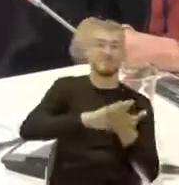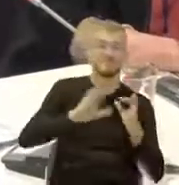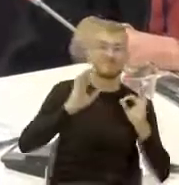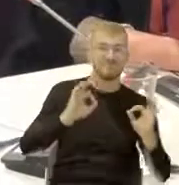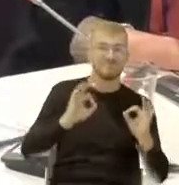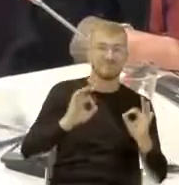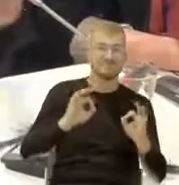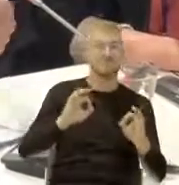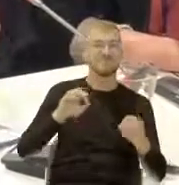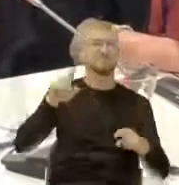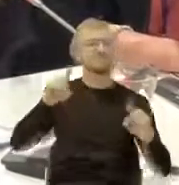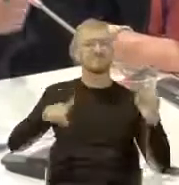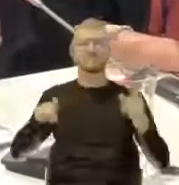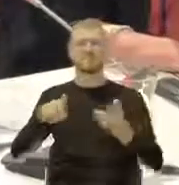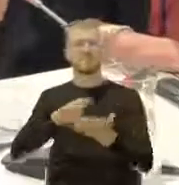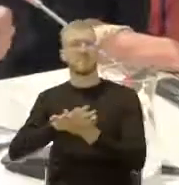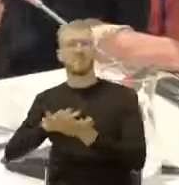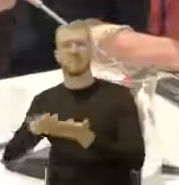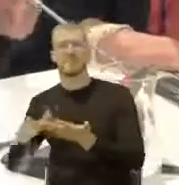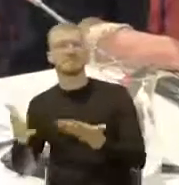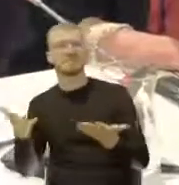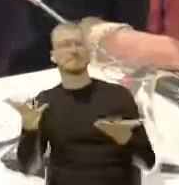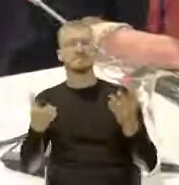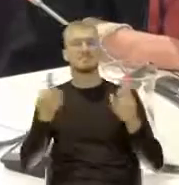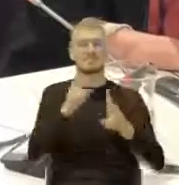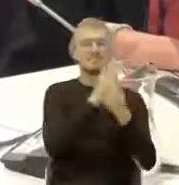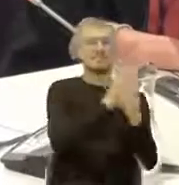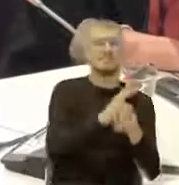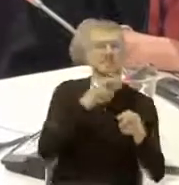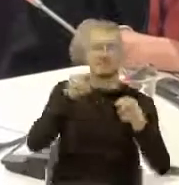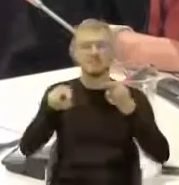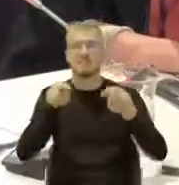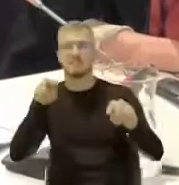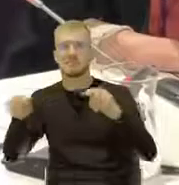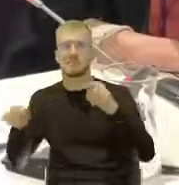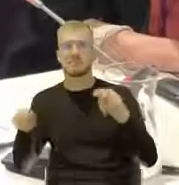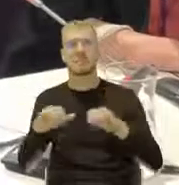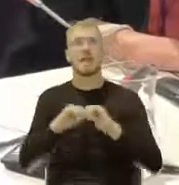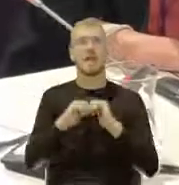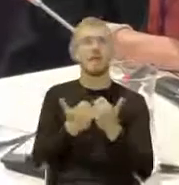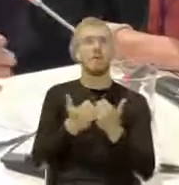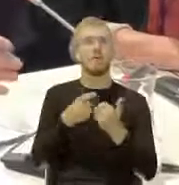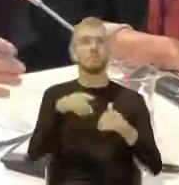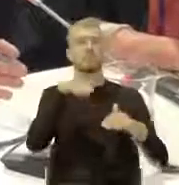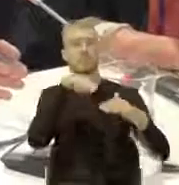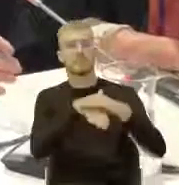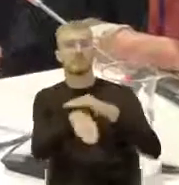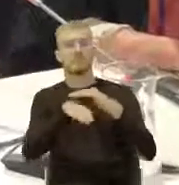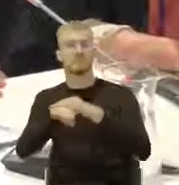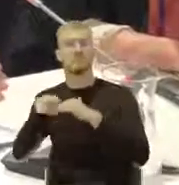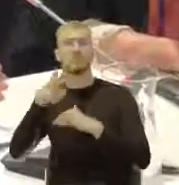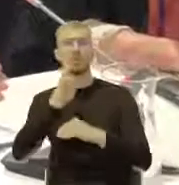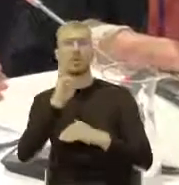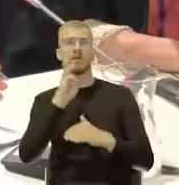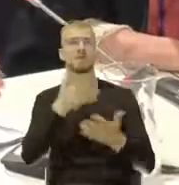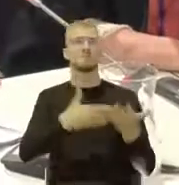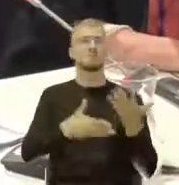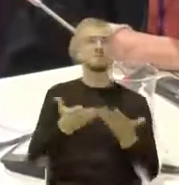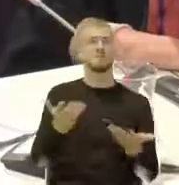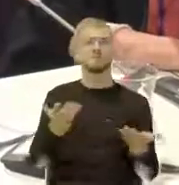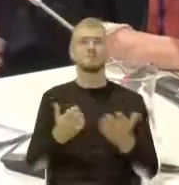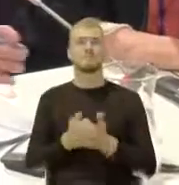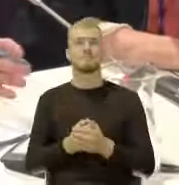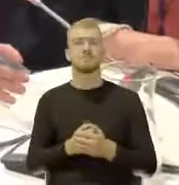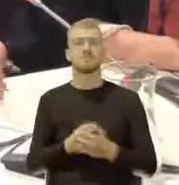territorios mirando realmente cómo el agua es el factor diferenciador. Hemos hecho esfuerzos en la pandemia